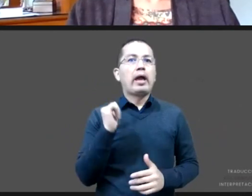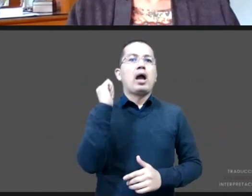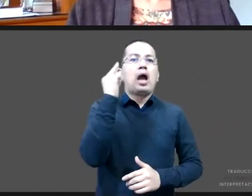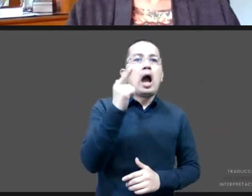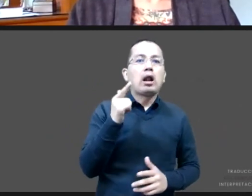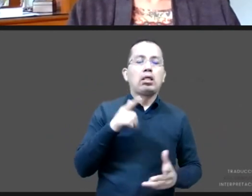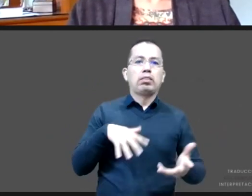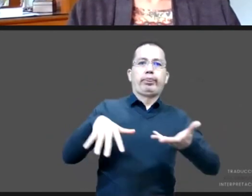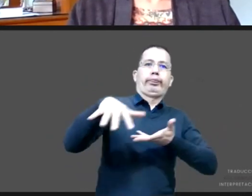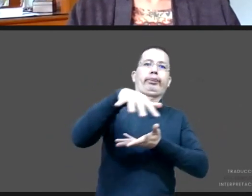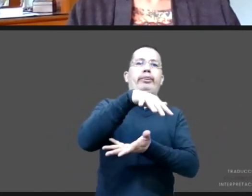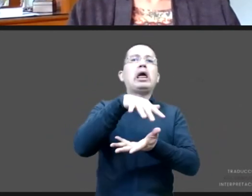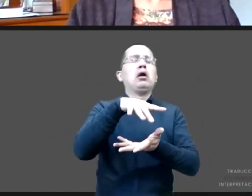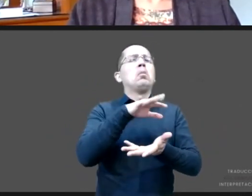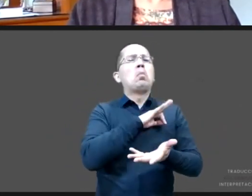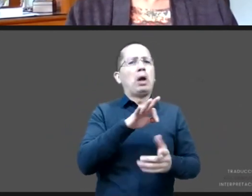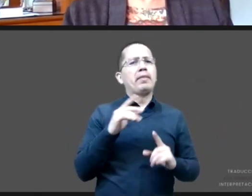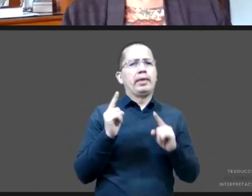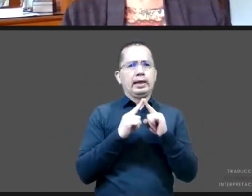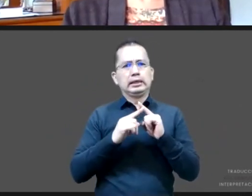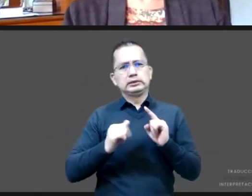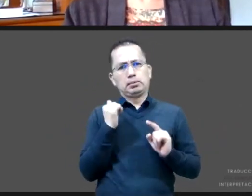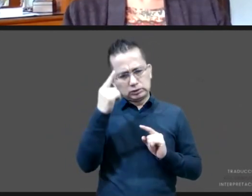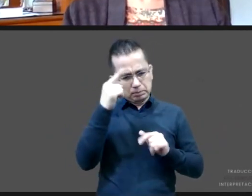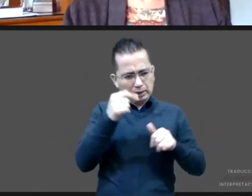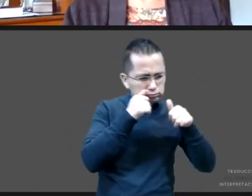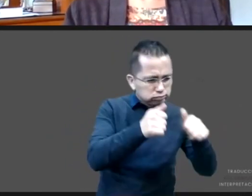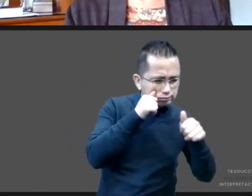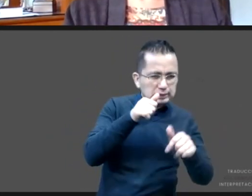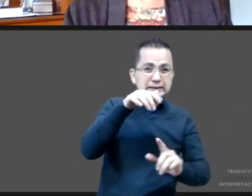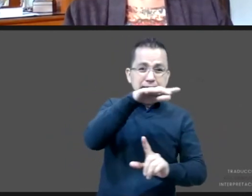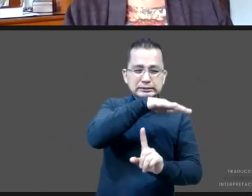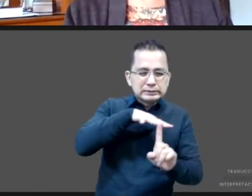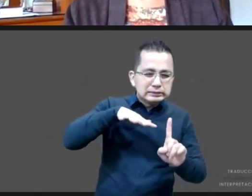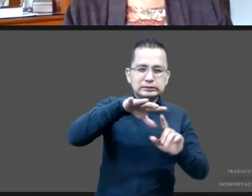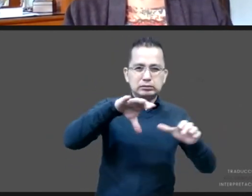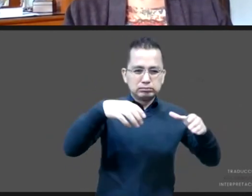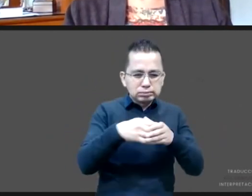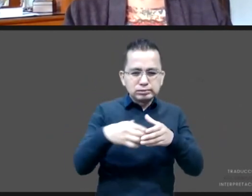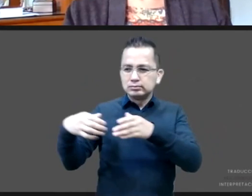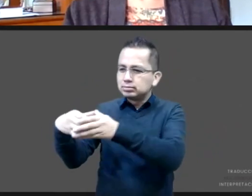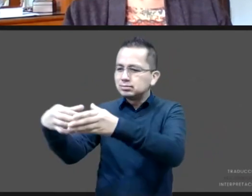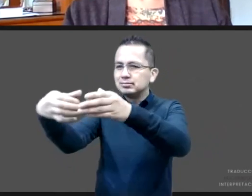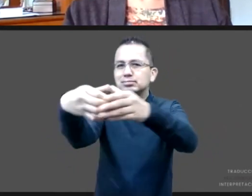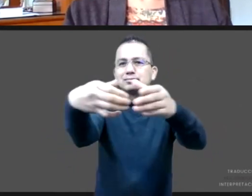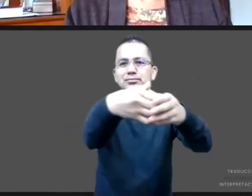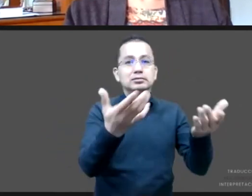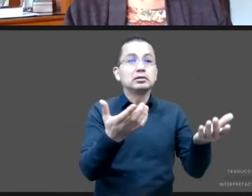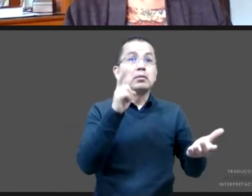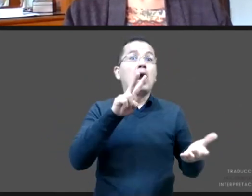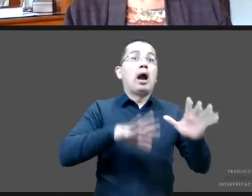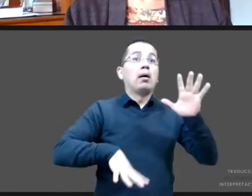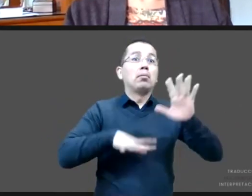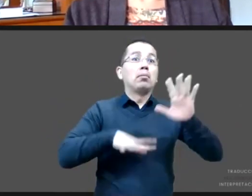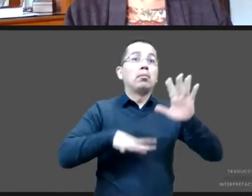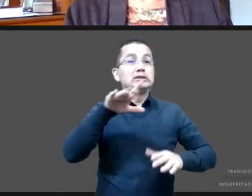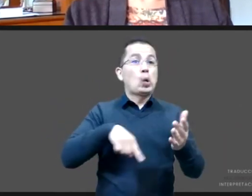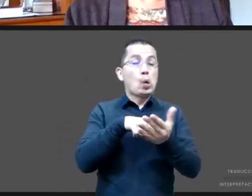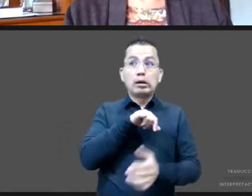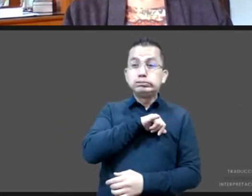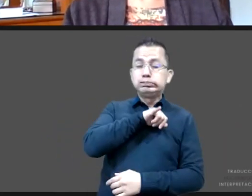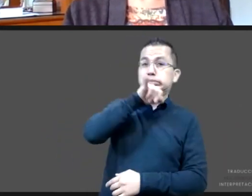desde lo local desde los territorios básicos desde los territorios incluso más difíciles de acceso para